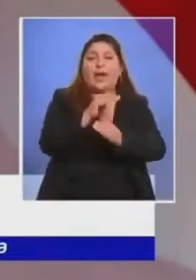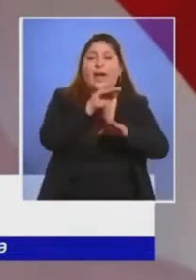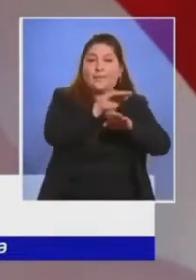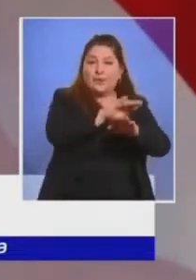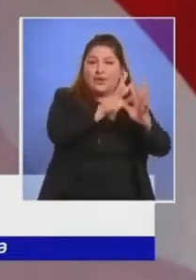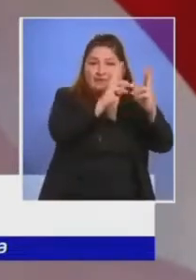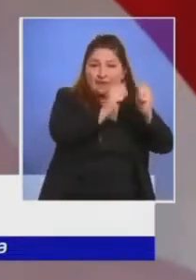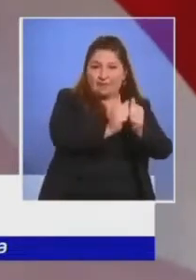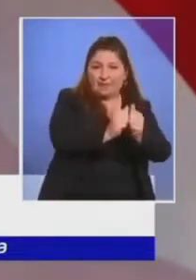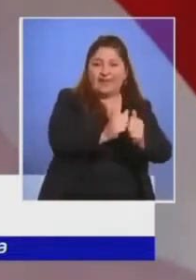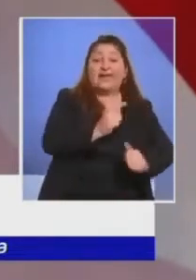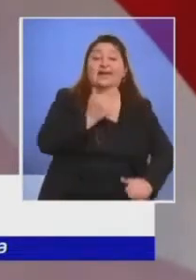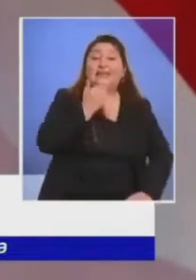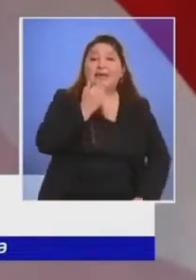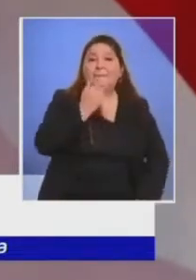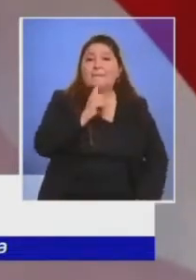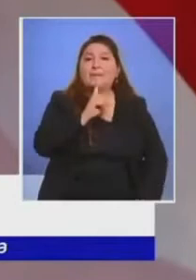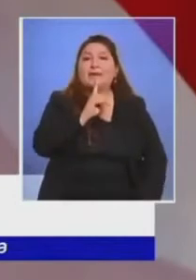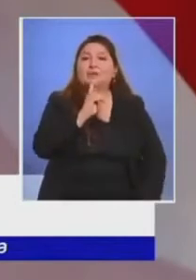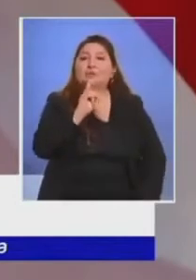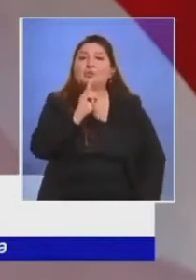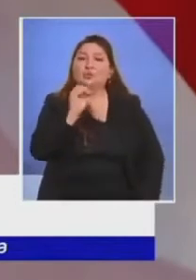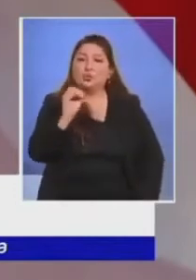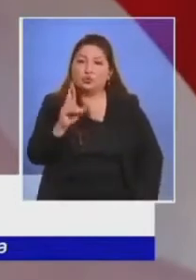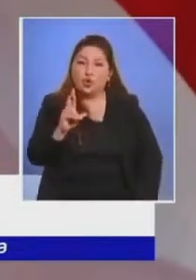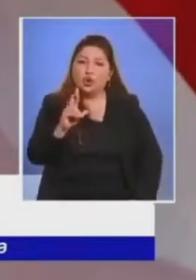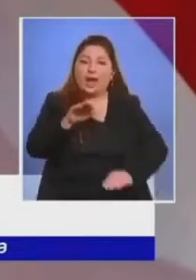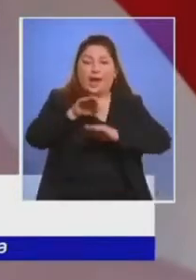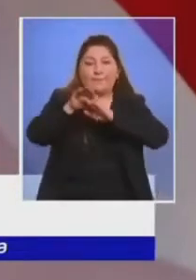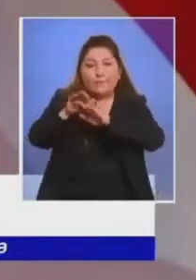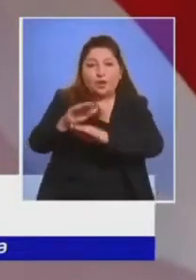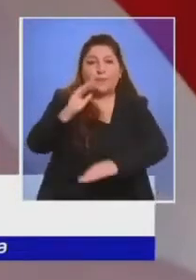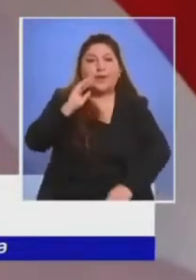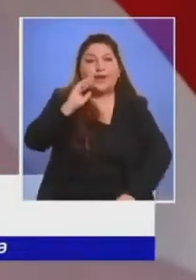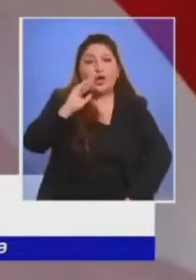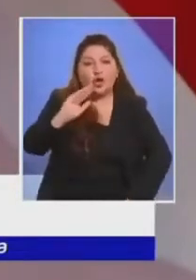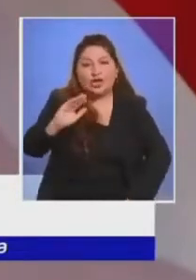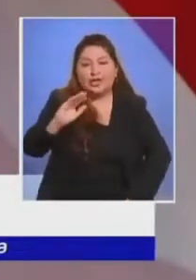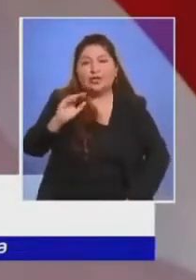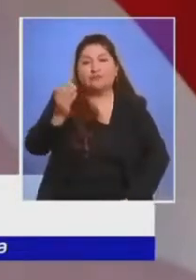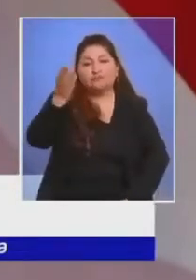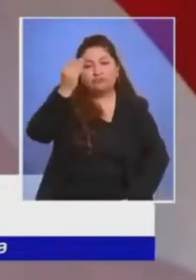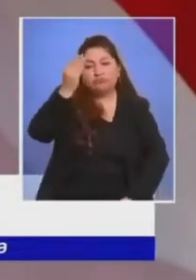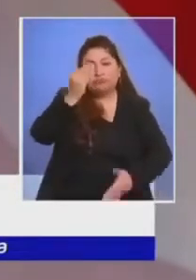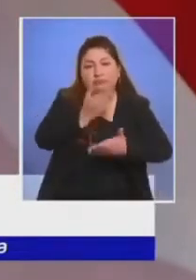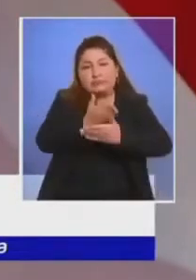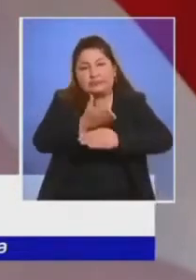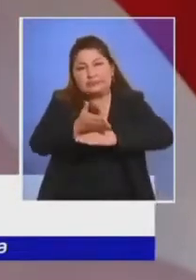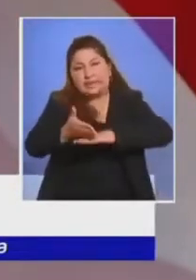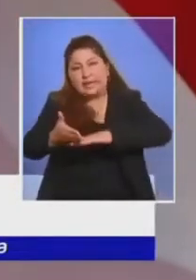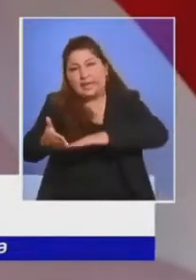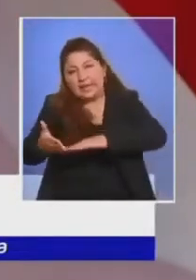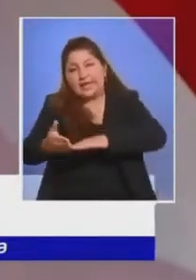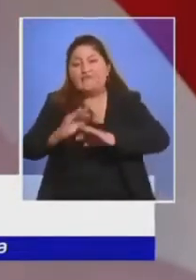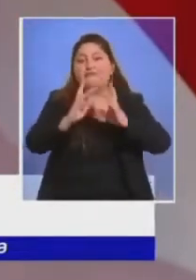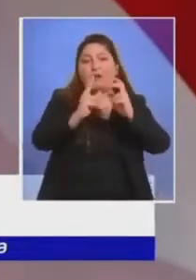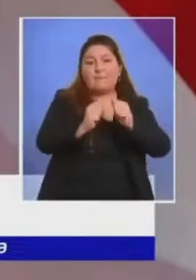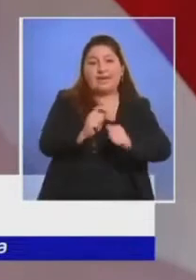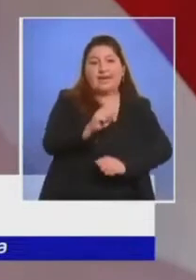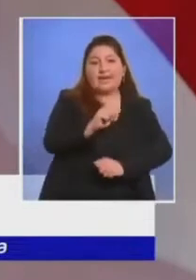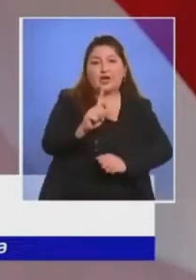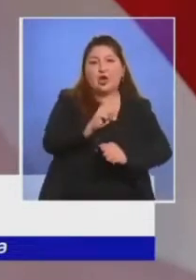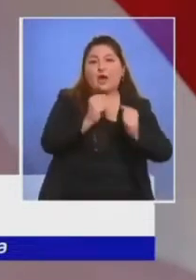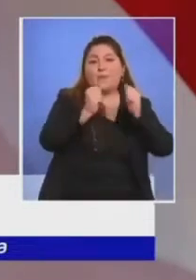con tutorías para los estudiantes que tienen mayores retrasos y que sus familias durante estos 2 años no lo han podido acompañar en las